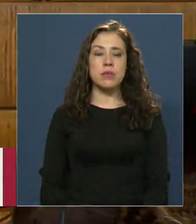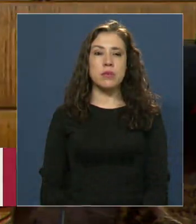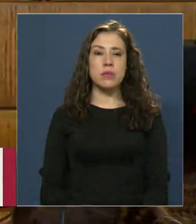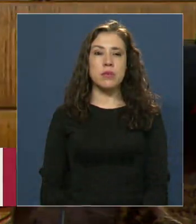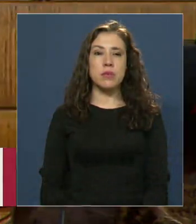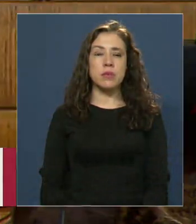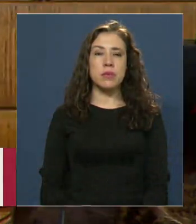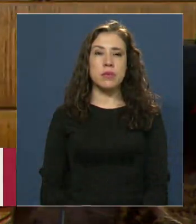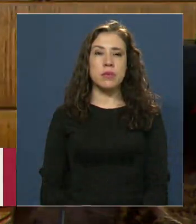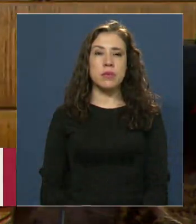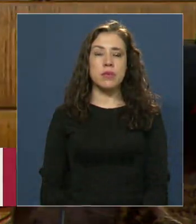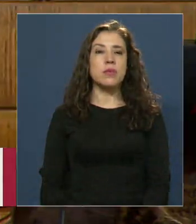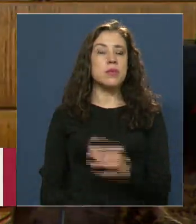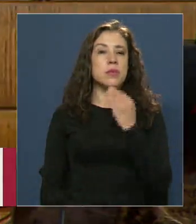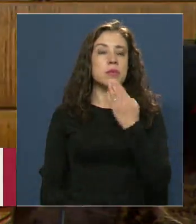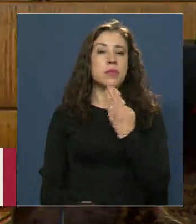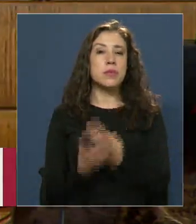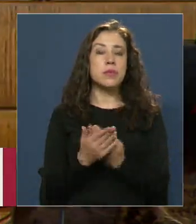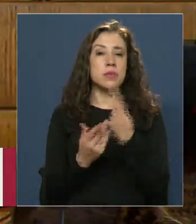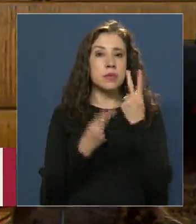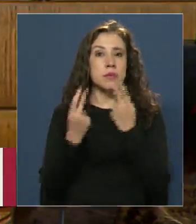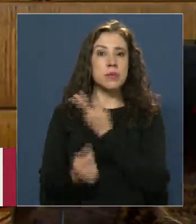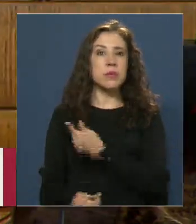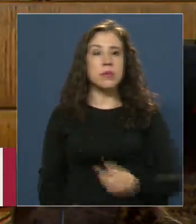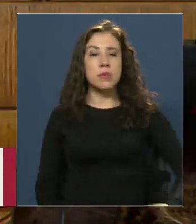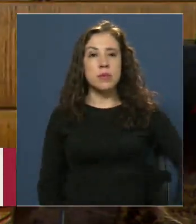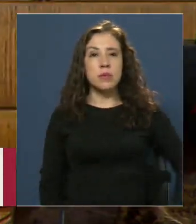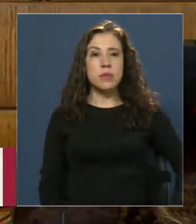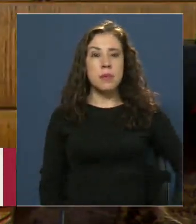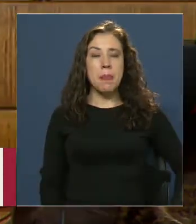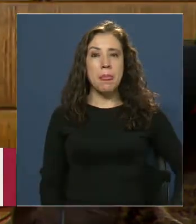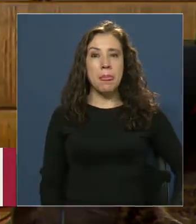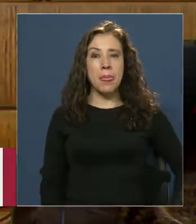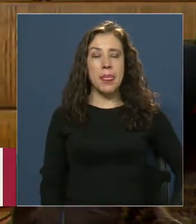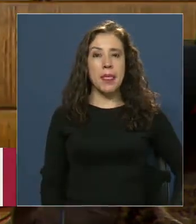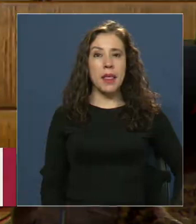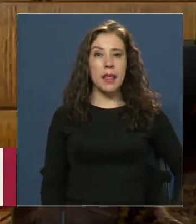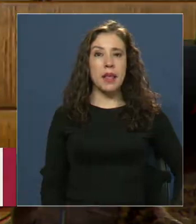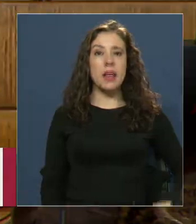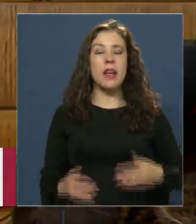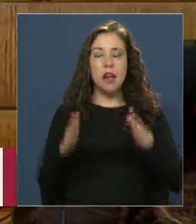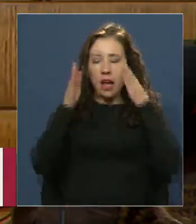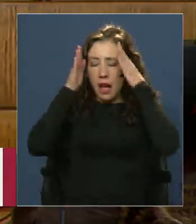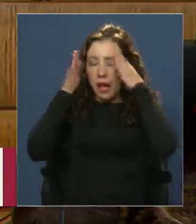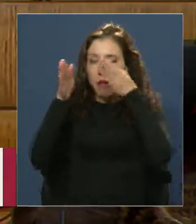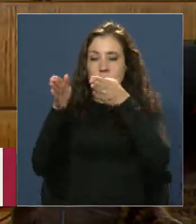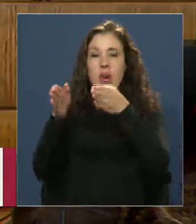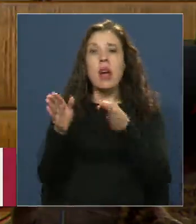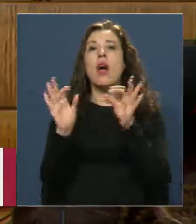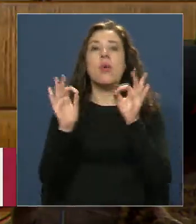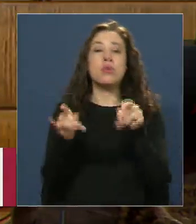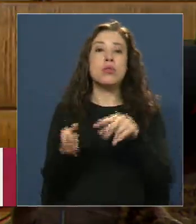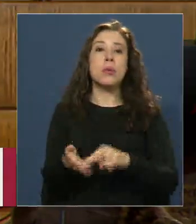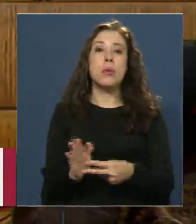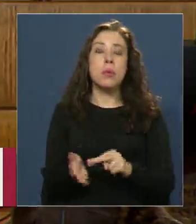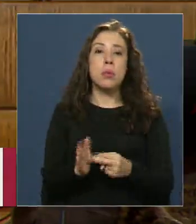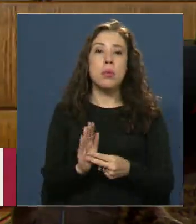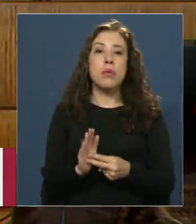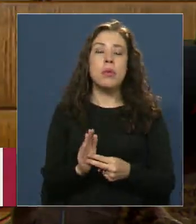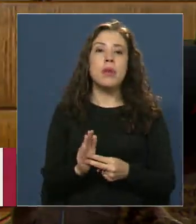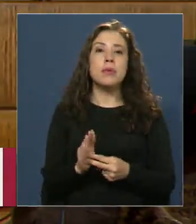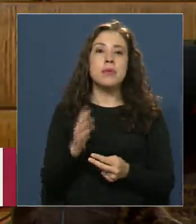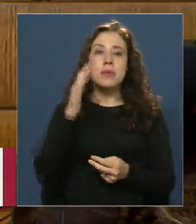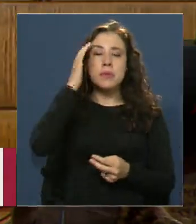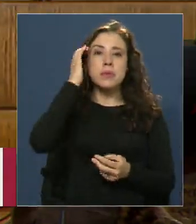sentido cuando vemos un gobierno que se trata de enfocar justamente en esa deficiencia, que es sin